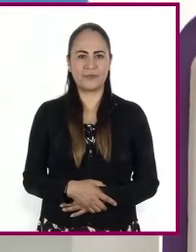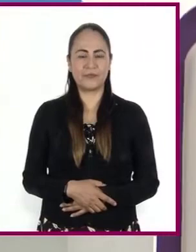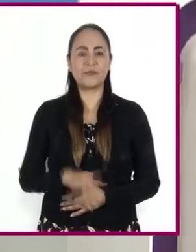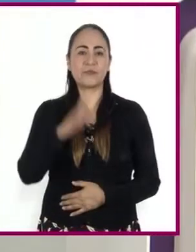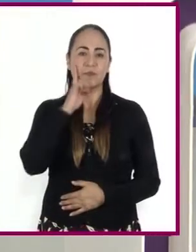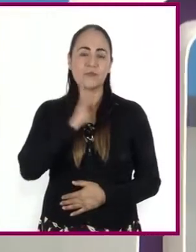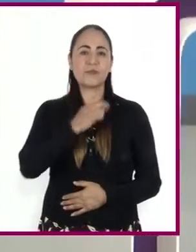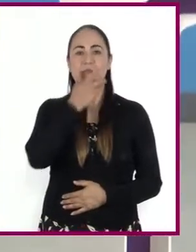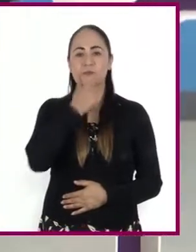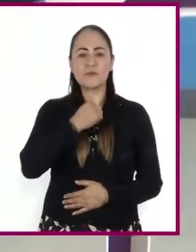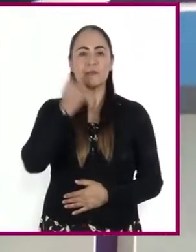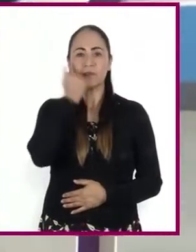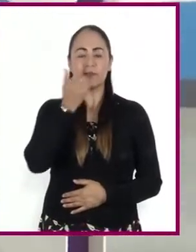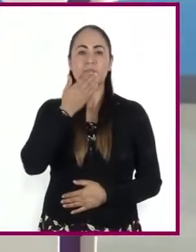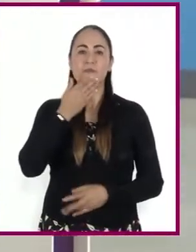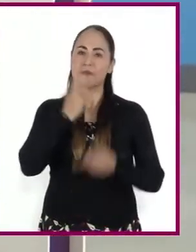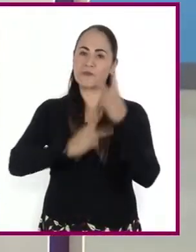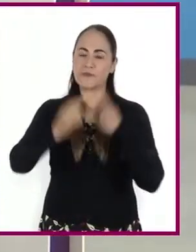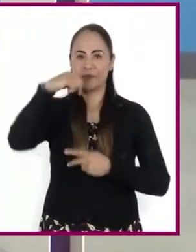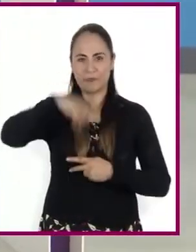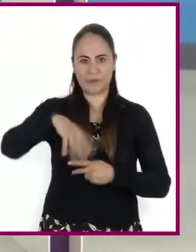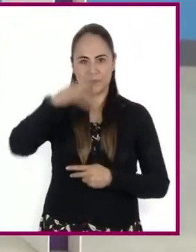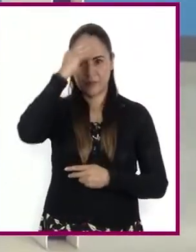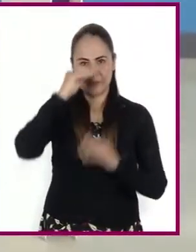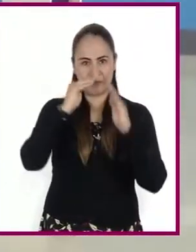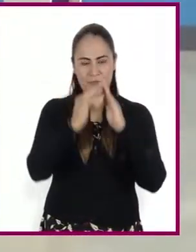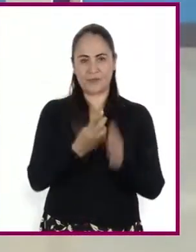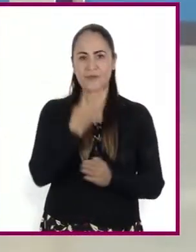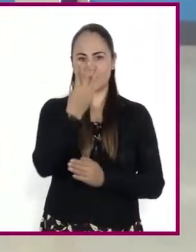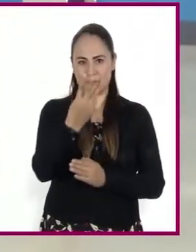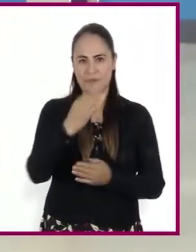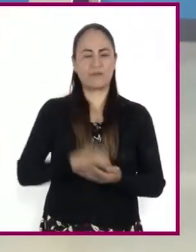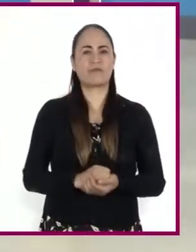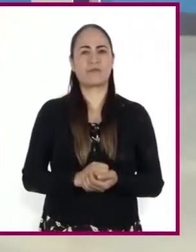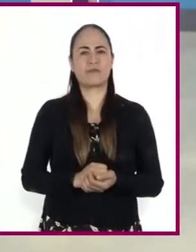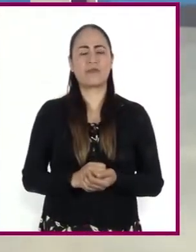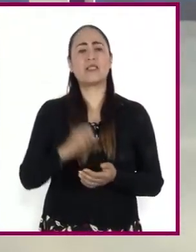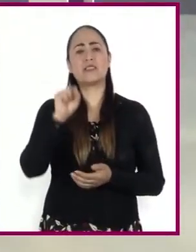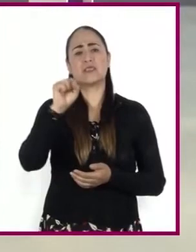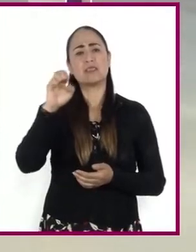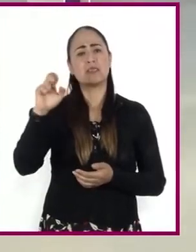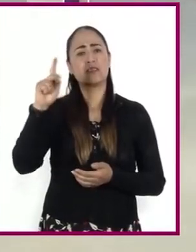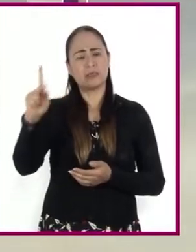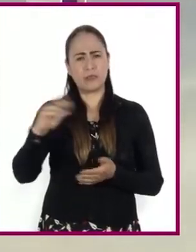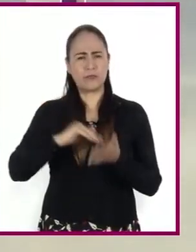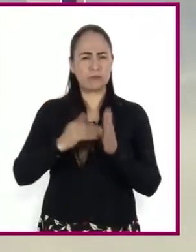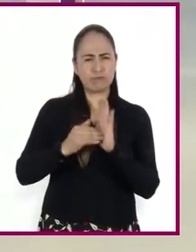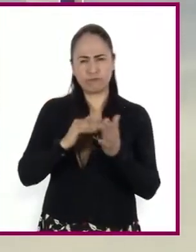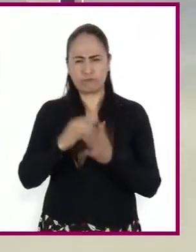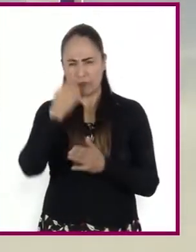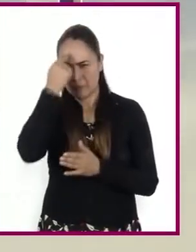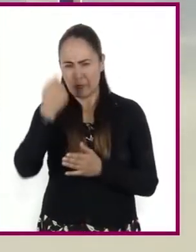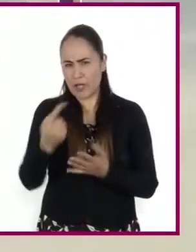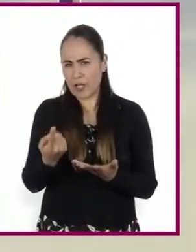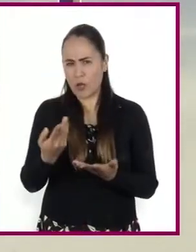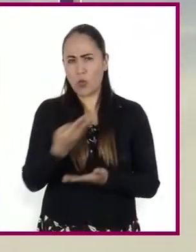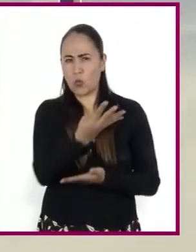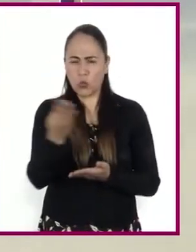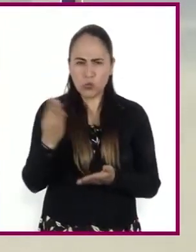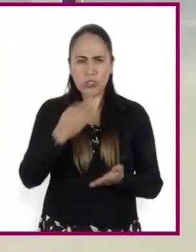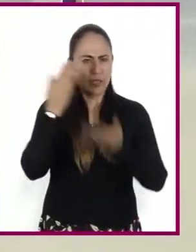Bienvenidas y bienvenidos a una sesión más de Aprende en Casa 3, la estrategia que la Secretaría de Educación Pública ha diseñado para que continúen